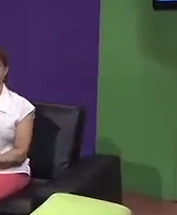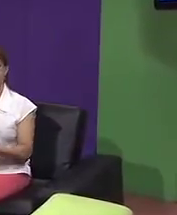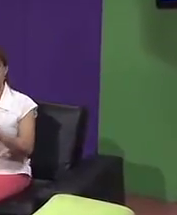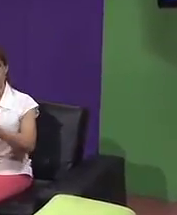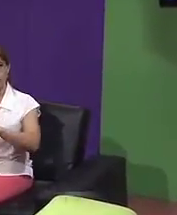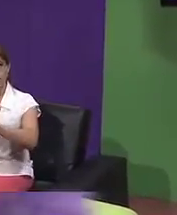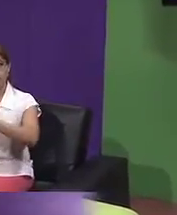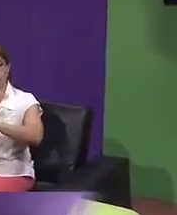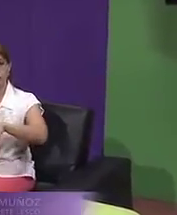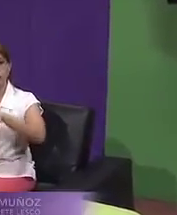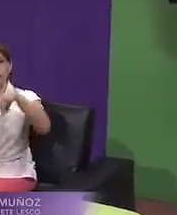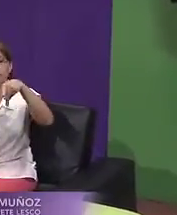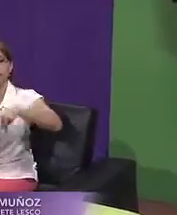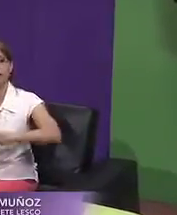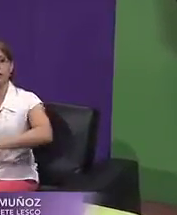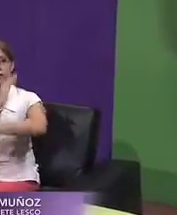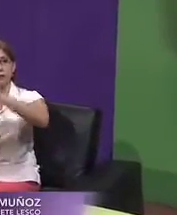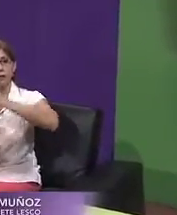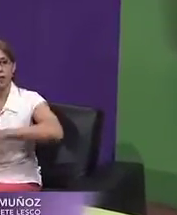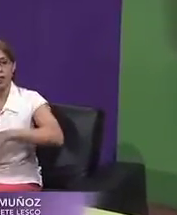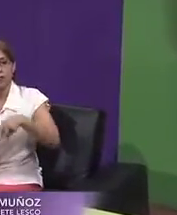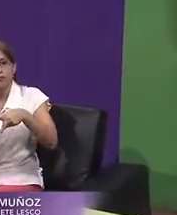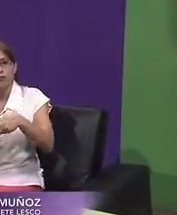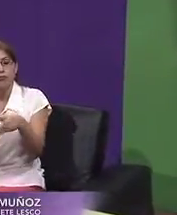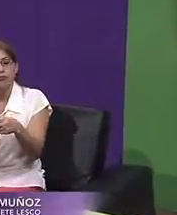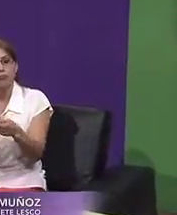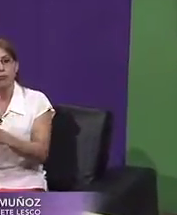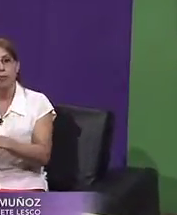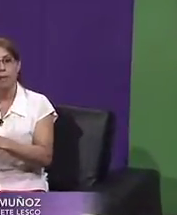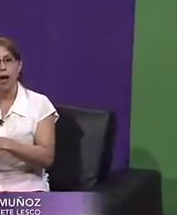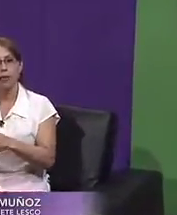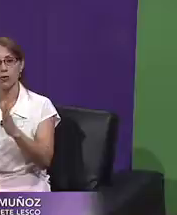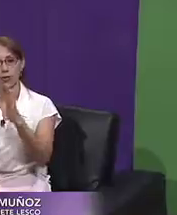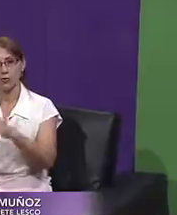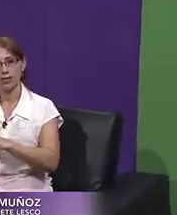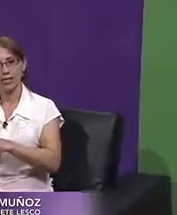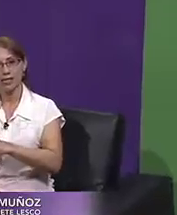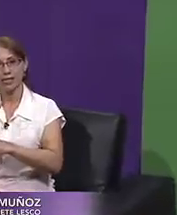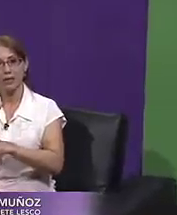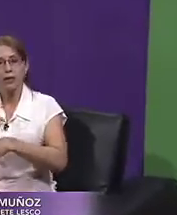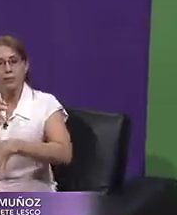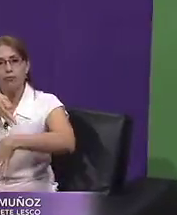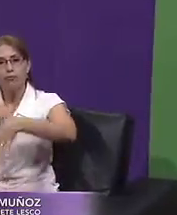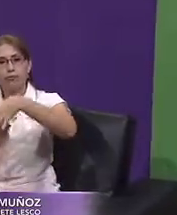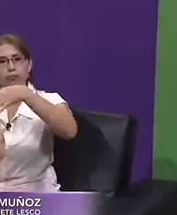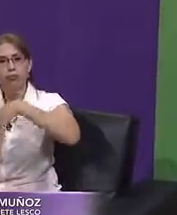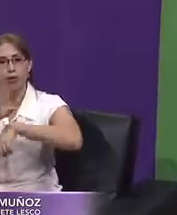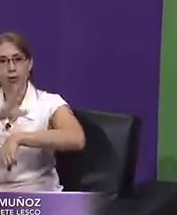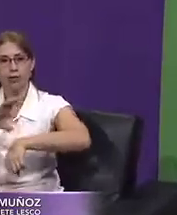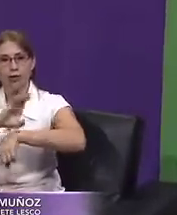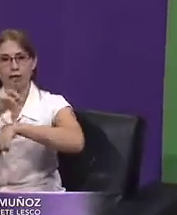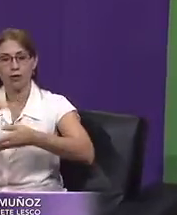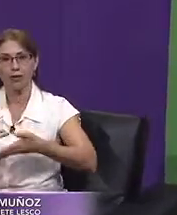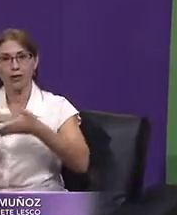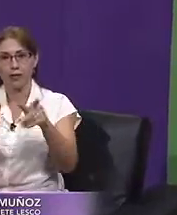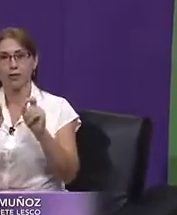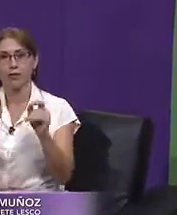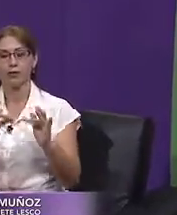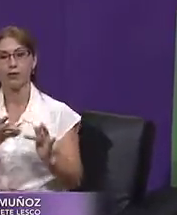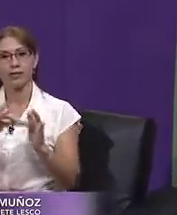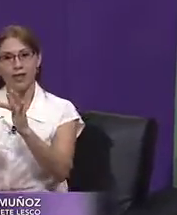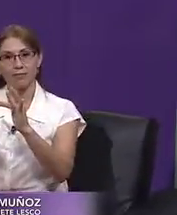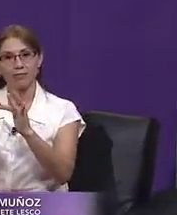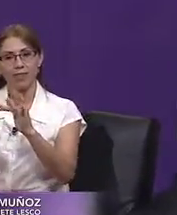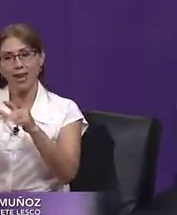El Consejo Nacional de las Personas con Discapacidad nace en mayo del 2015 para sustituir al Consejo de Rehabilitación y